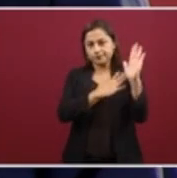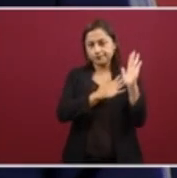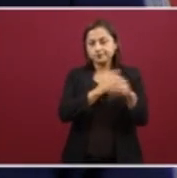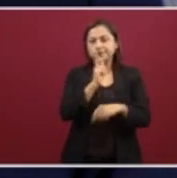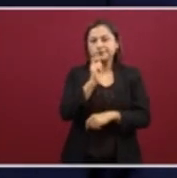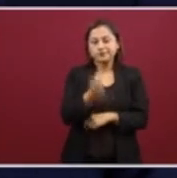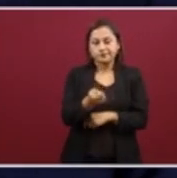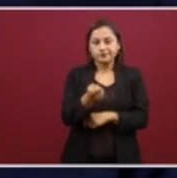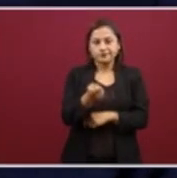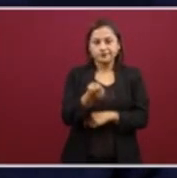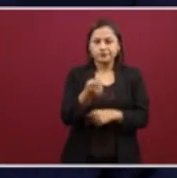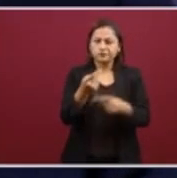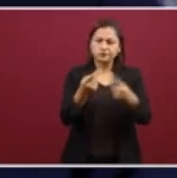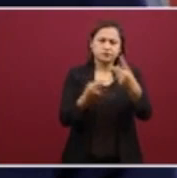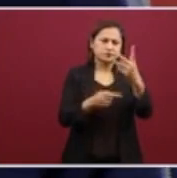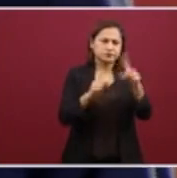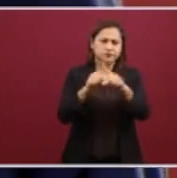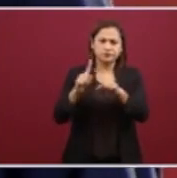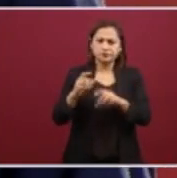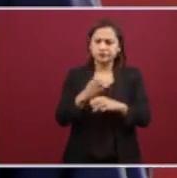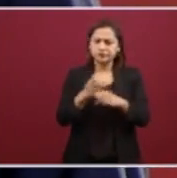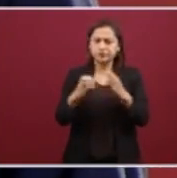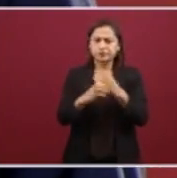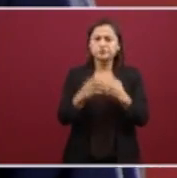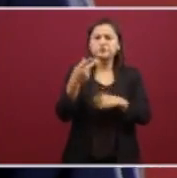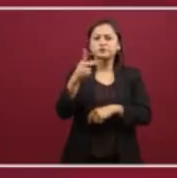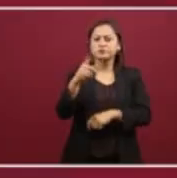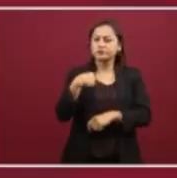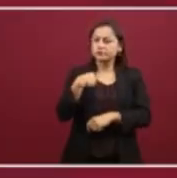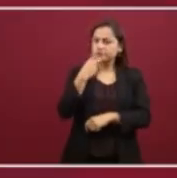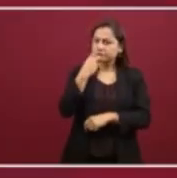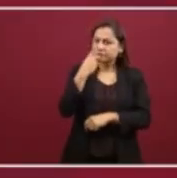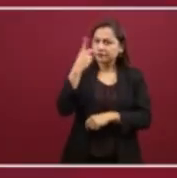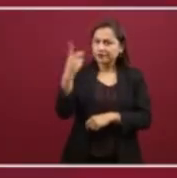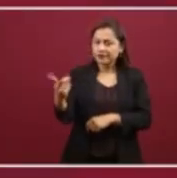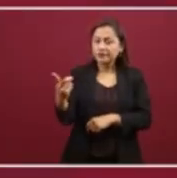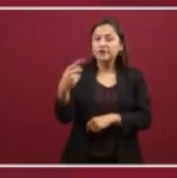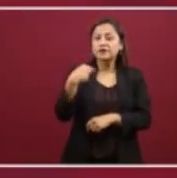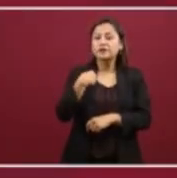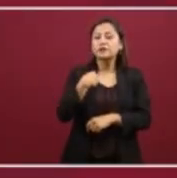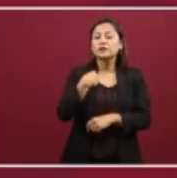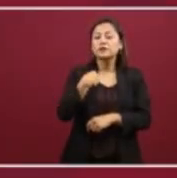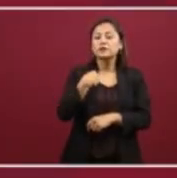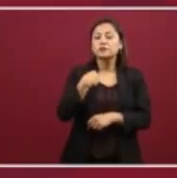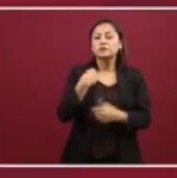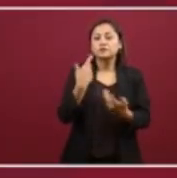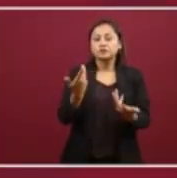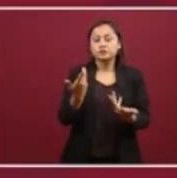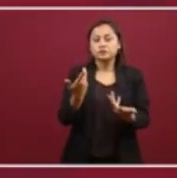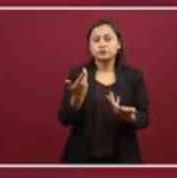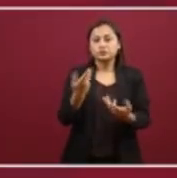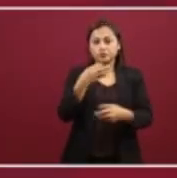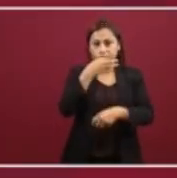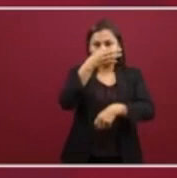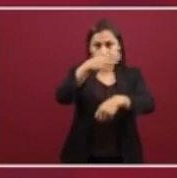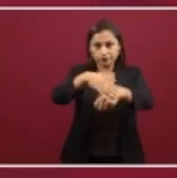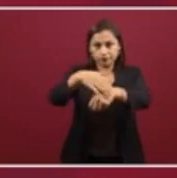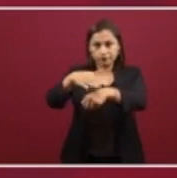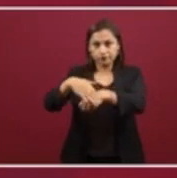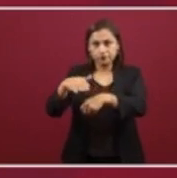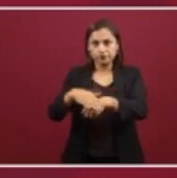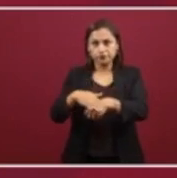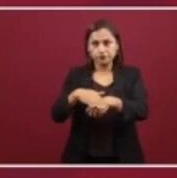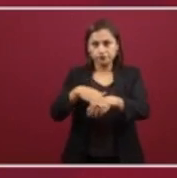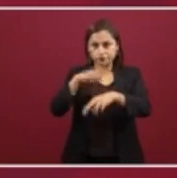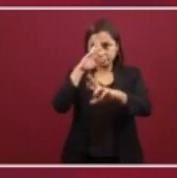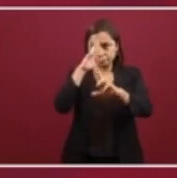a hacer un llamado respetuoso a el